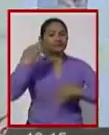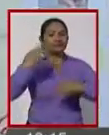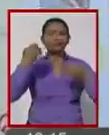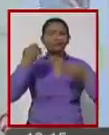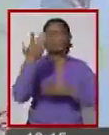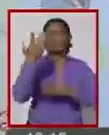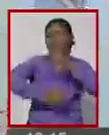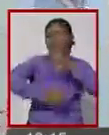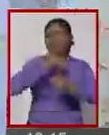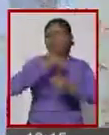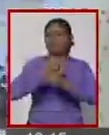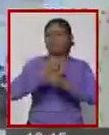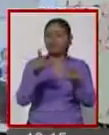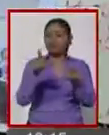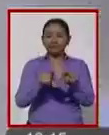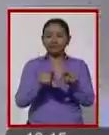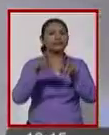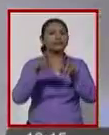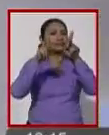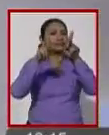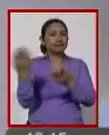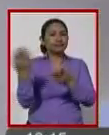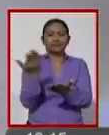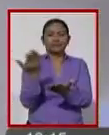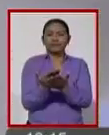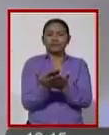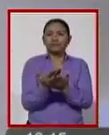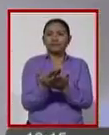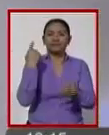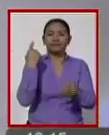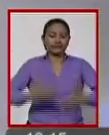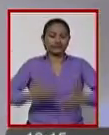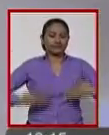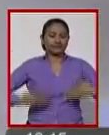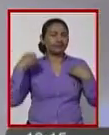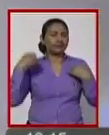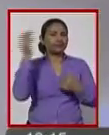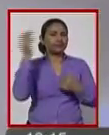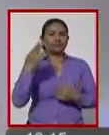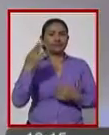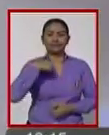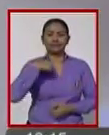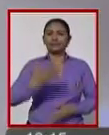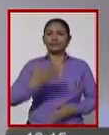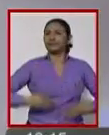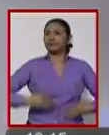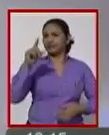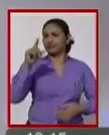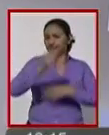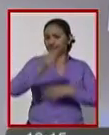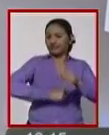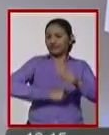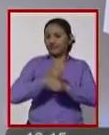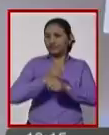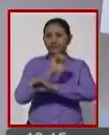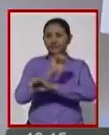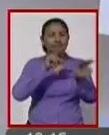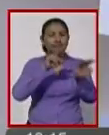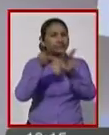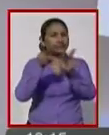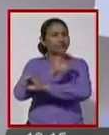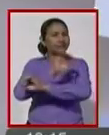hace 5 años y es la misma persona, viene y como si nada, y ella nunca ha vivido aquí en el barrio, nosotros vivimos más de 20 años. Nadie de los vecinos lo